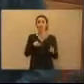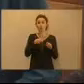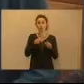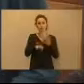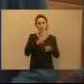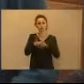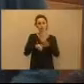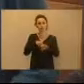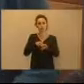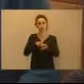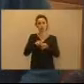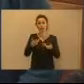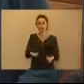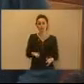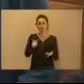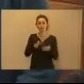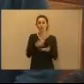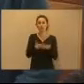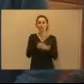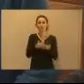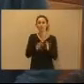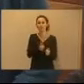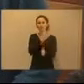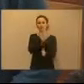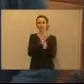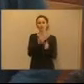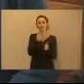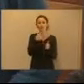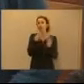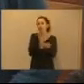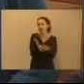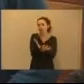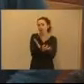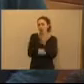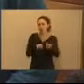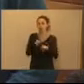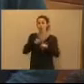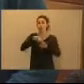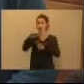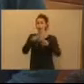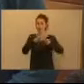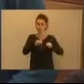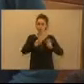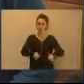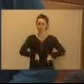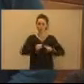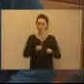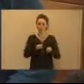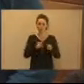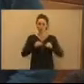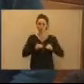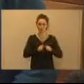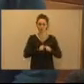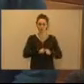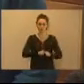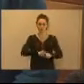invasores. Berger, autor de referencia, define especie invasora como especies que fuera del ecosistema en el que originalmente han evolucionado